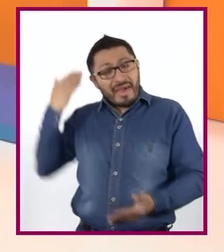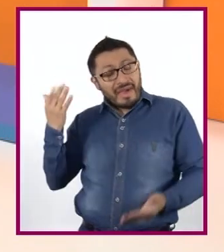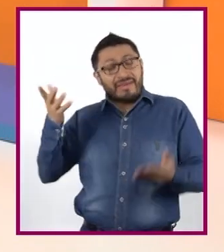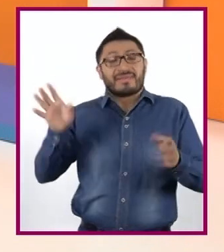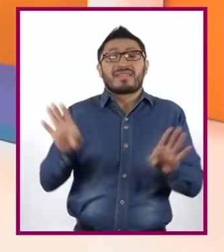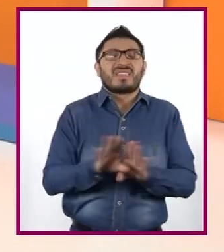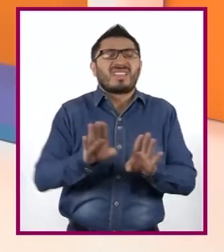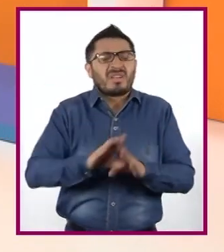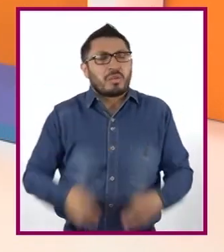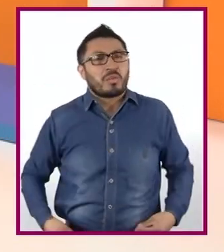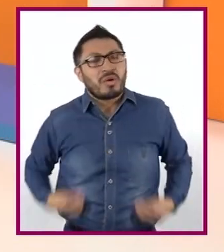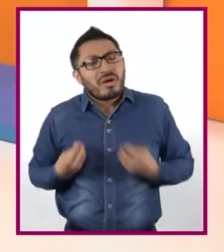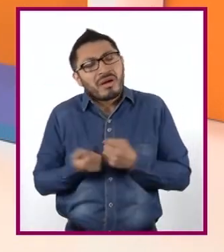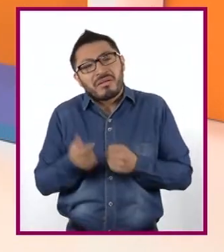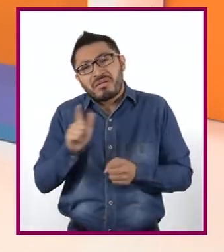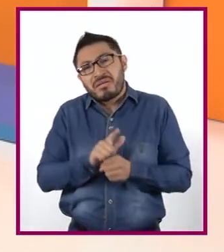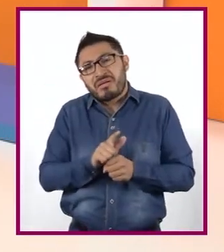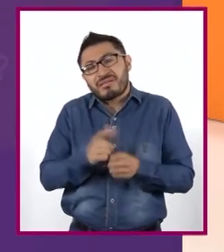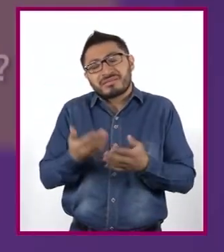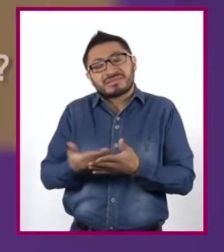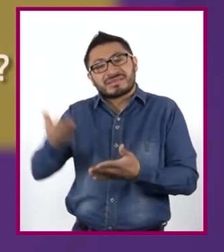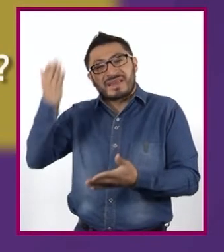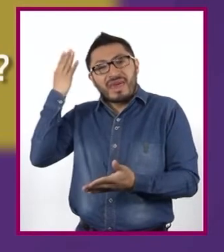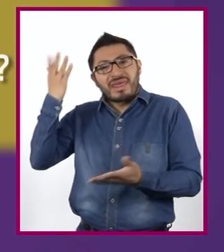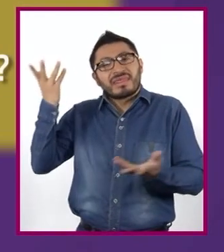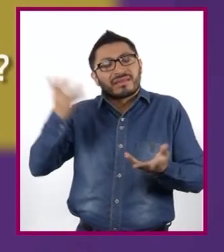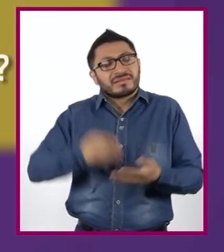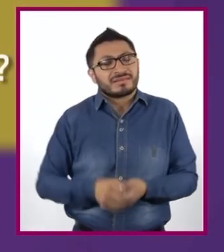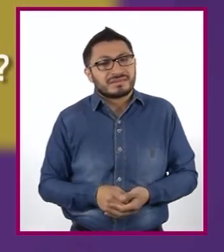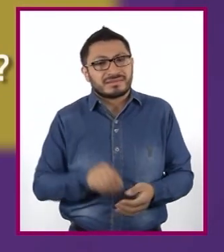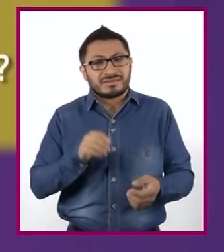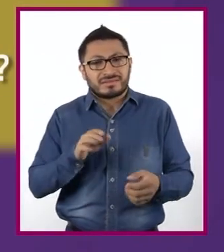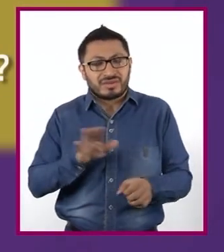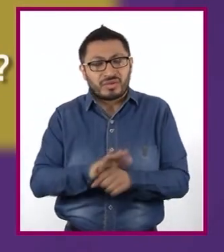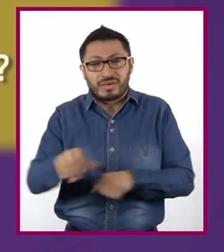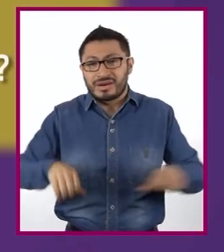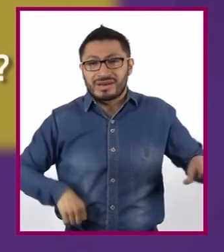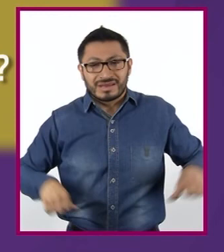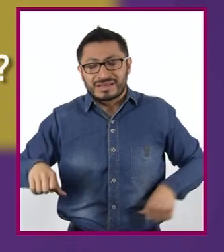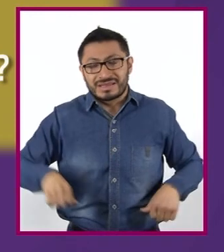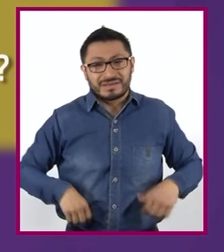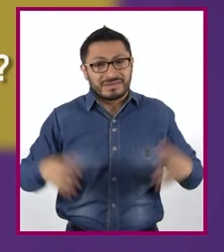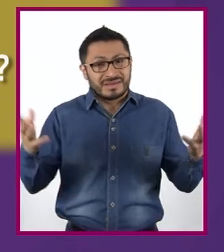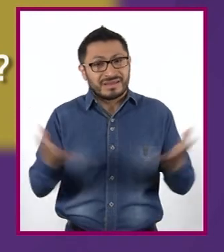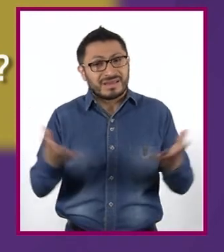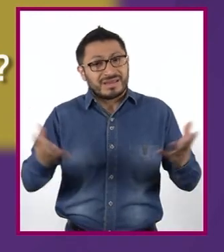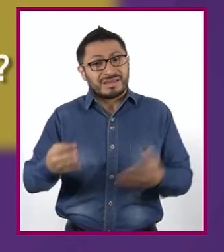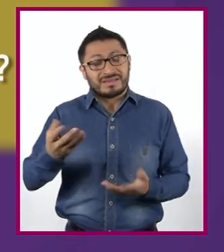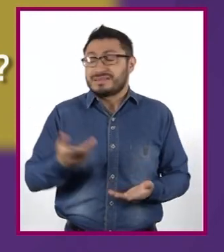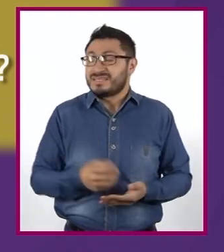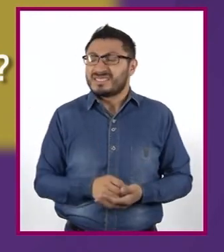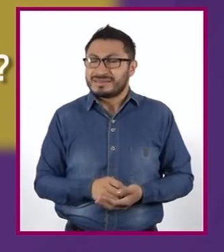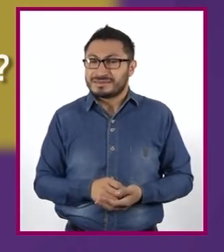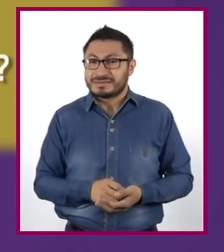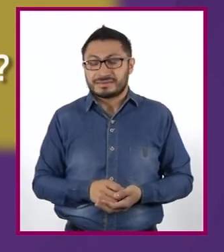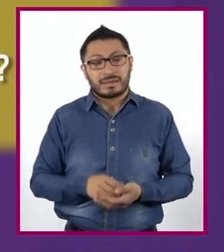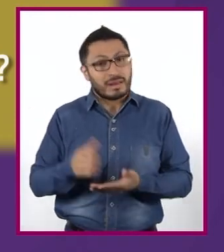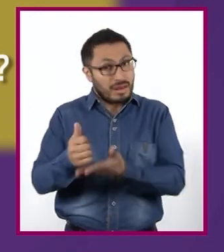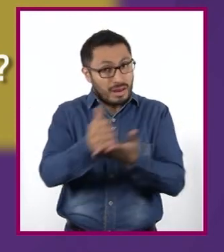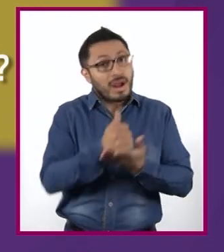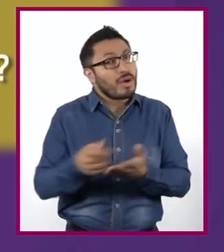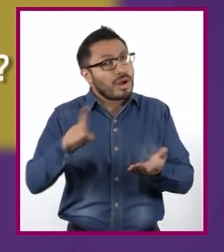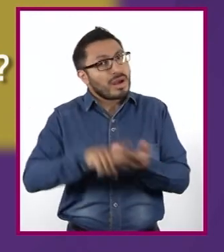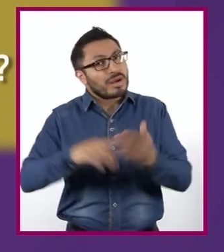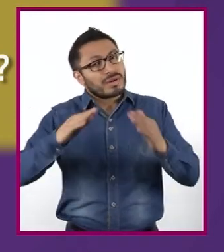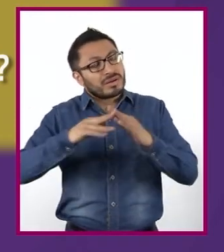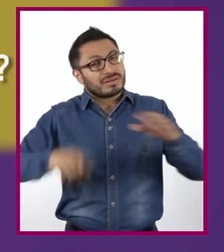cómo vivían en su localidad. ¿A qué dedicaba la mayor parte del tiempo? ¿Colaboraba en las actividades